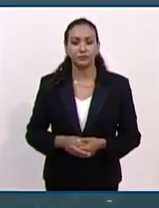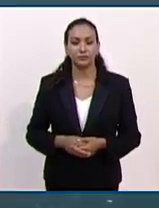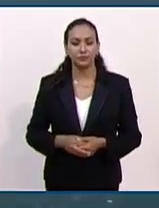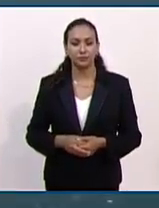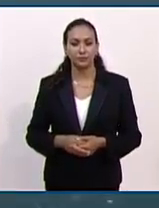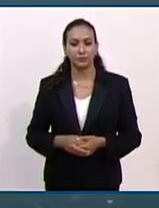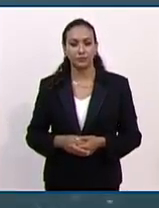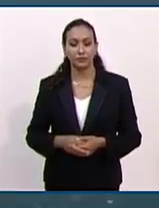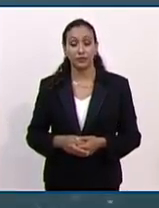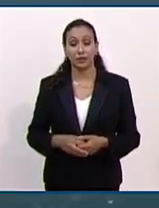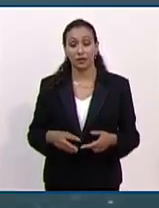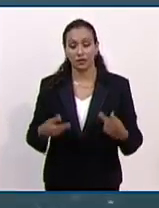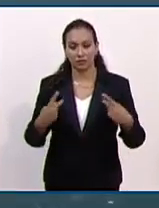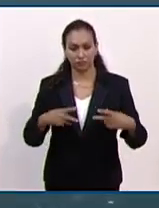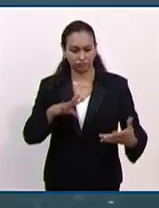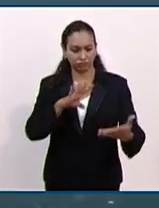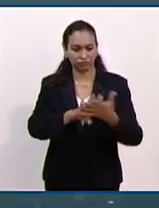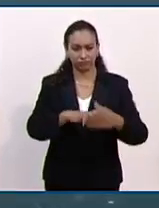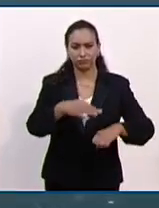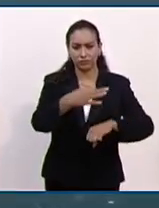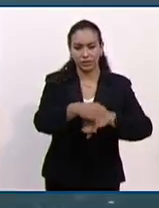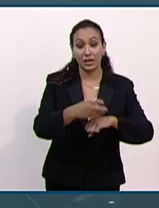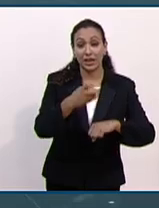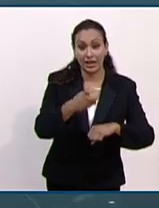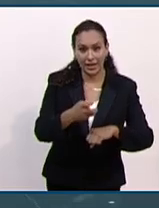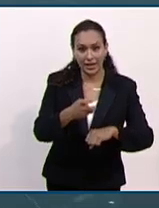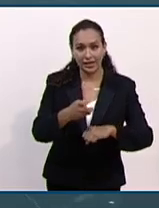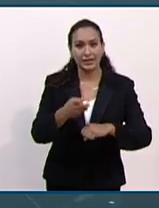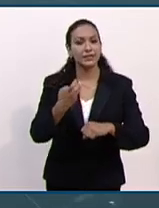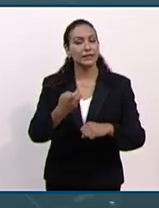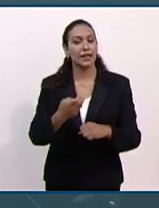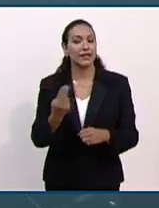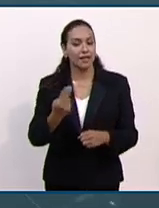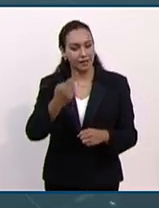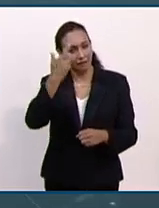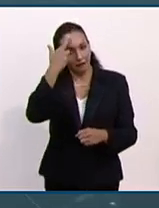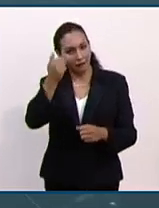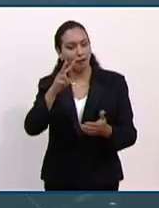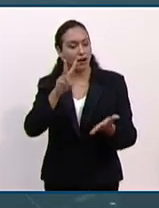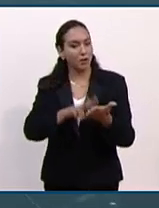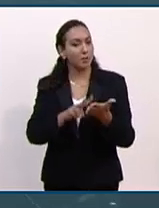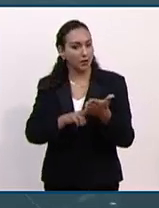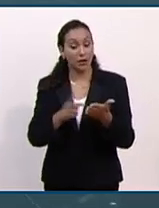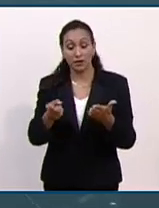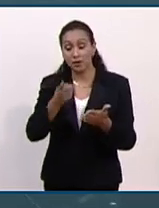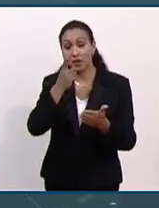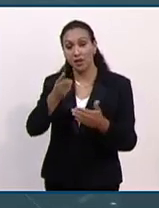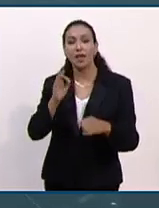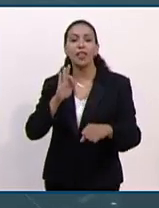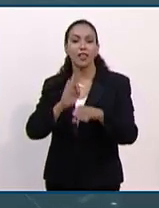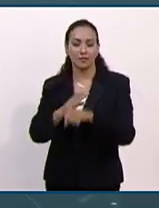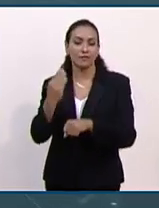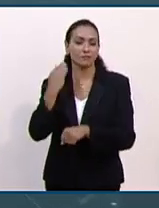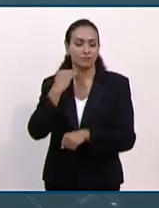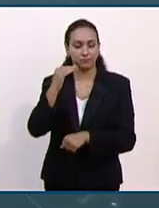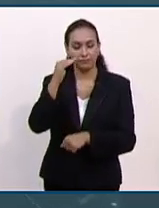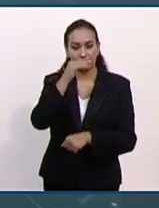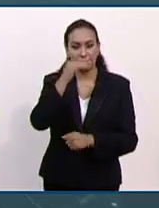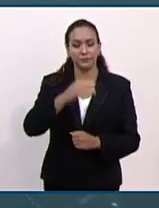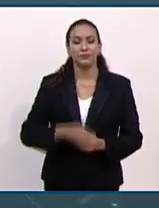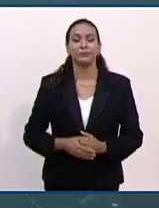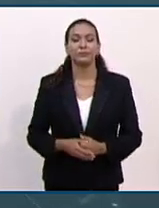La prisión preventiva es una medida que debe ser excepcional y justificada, considera la Defensoría Pública Federal.